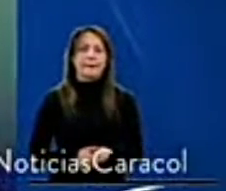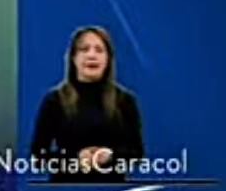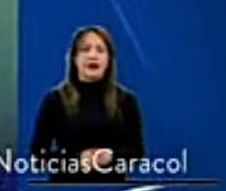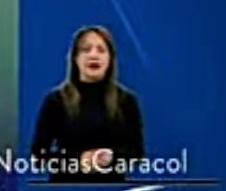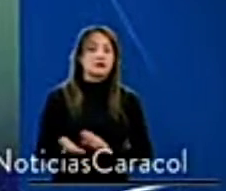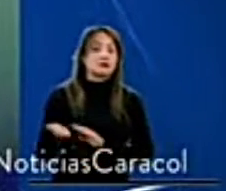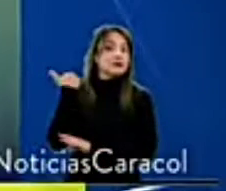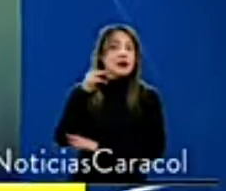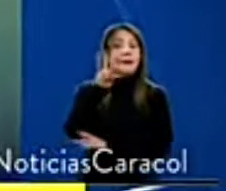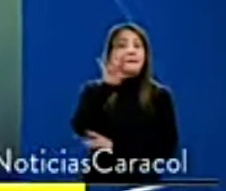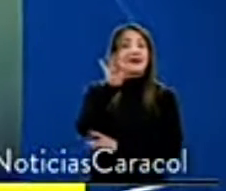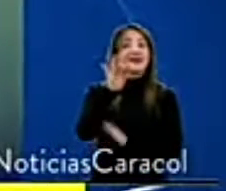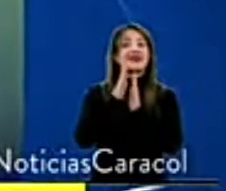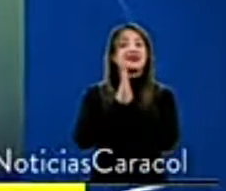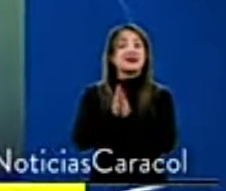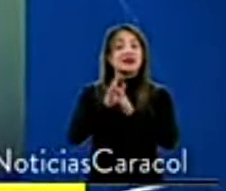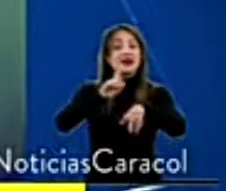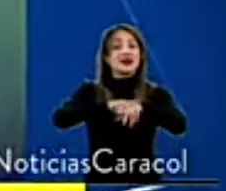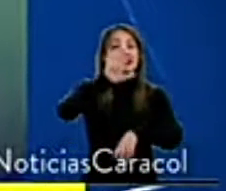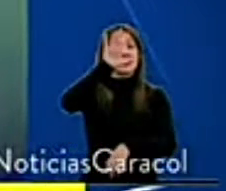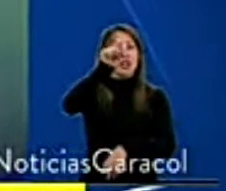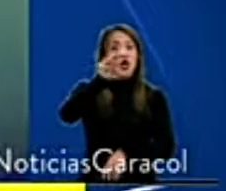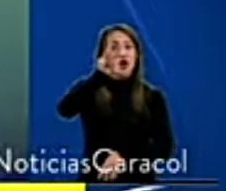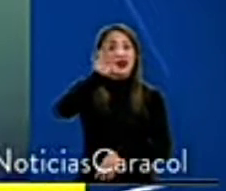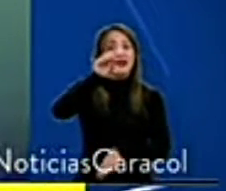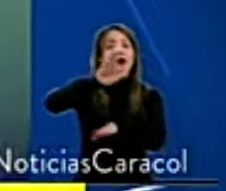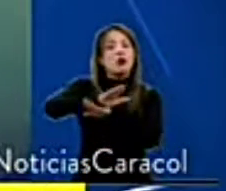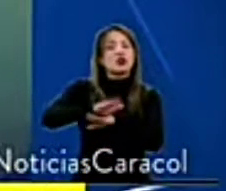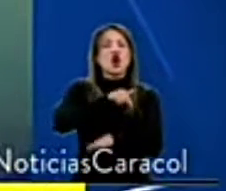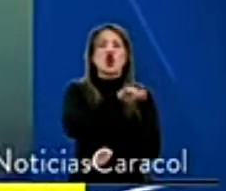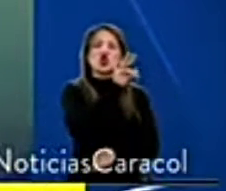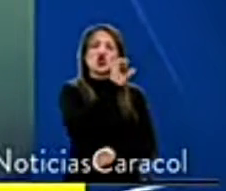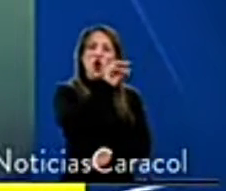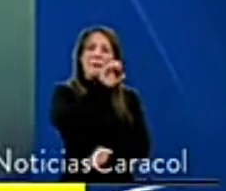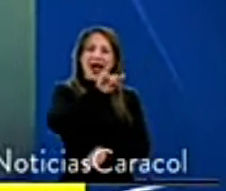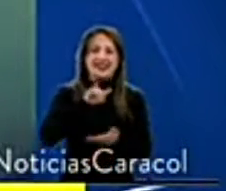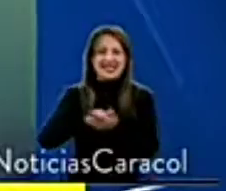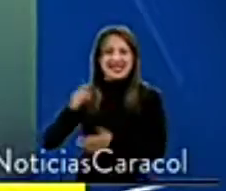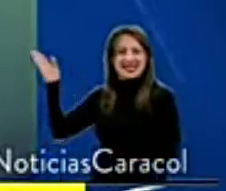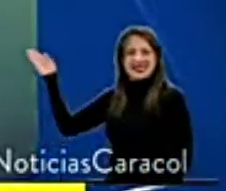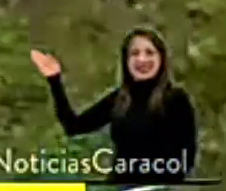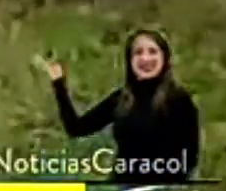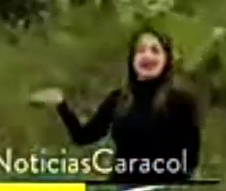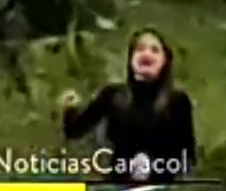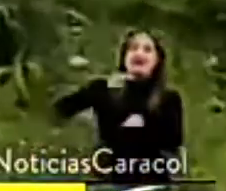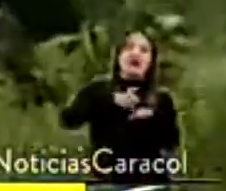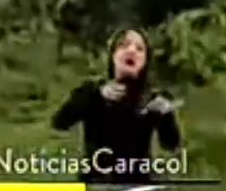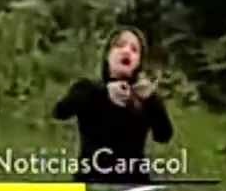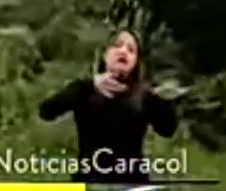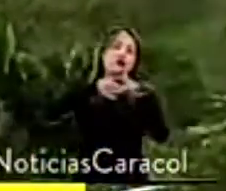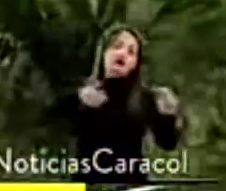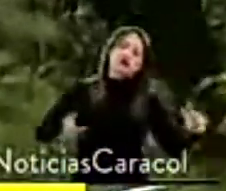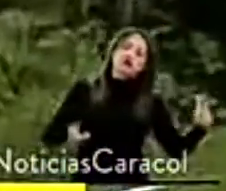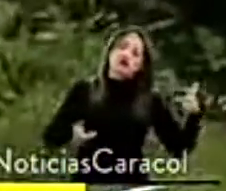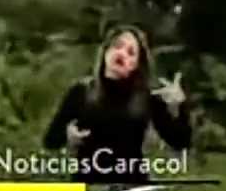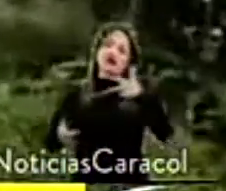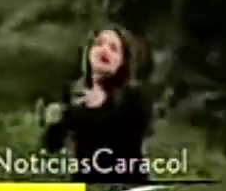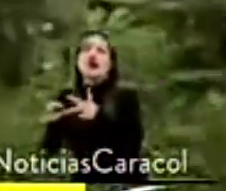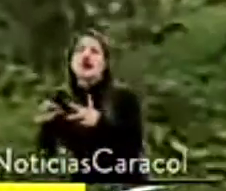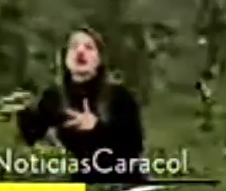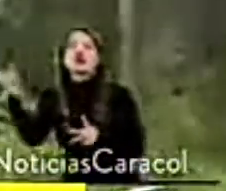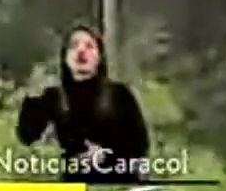El pasado 23 de diciembre a las 5:30 de la tarde, el patrullero Tomás Andrés Blanco regresaba en un vehículo de transporte público hacia el corregimiento